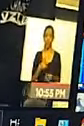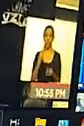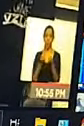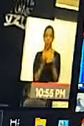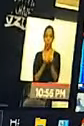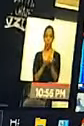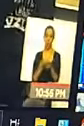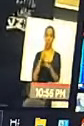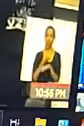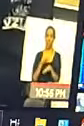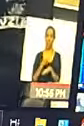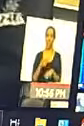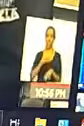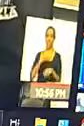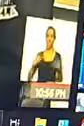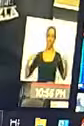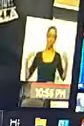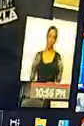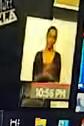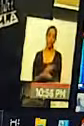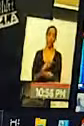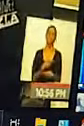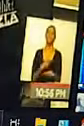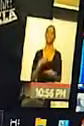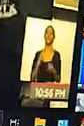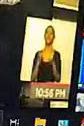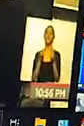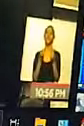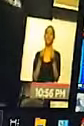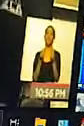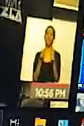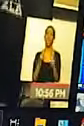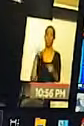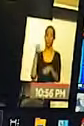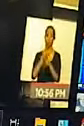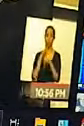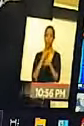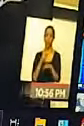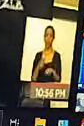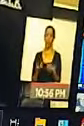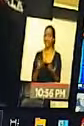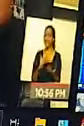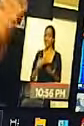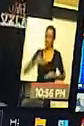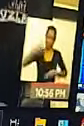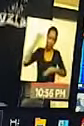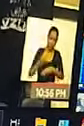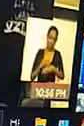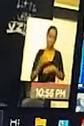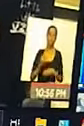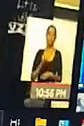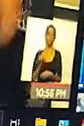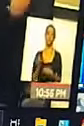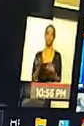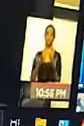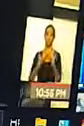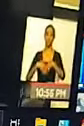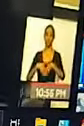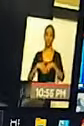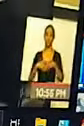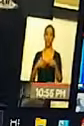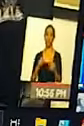el tratar de cercenar el ámbito financiero del Estado, el tratar de coaccionar a diversas potencias para que no entren alimentos,